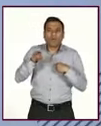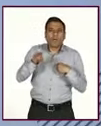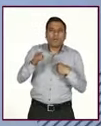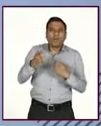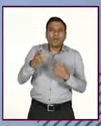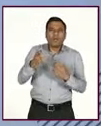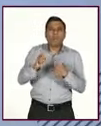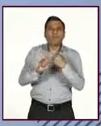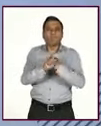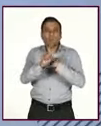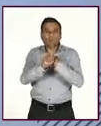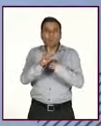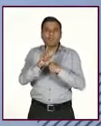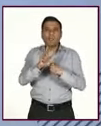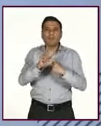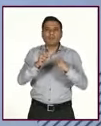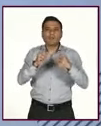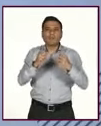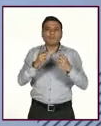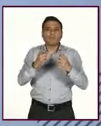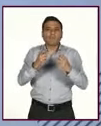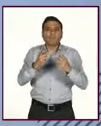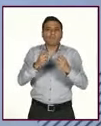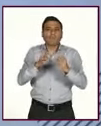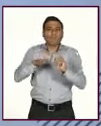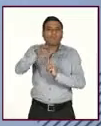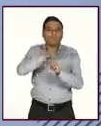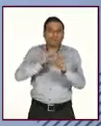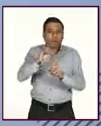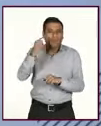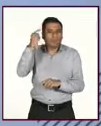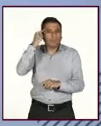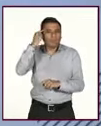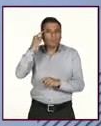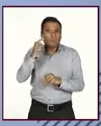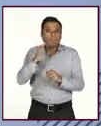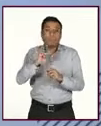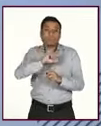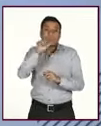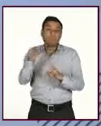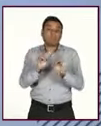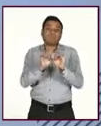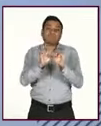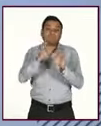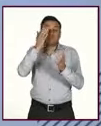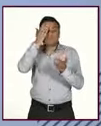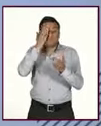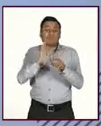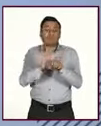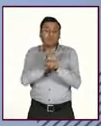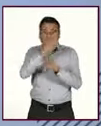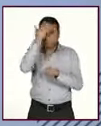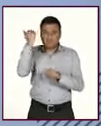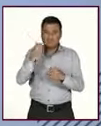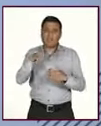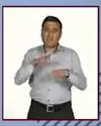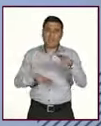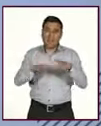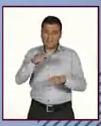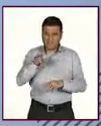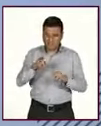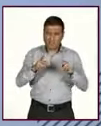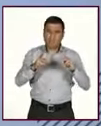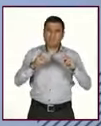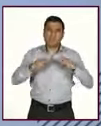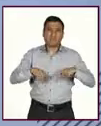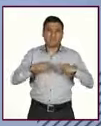que les llevaron a habitar calle, ¿no? Muchas veces este tipo de personas consumen sustancias porque no tienen